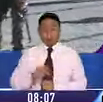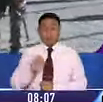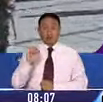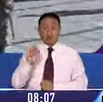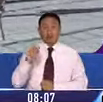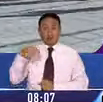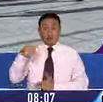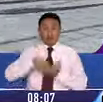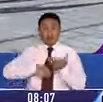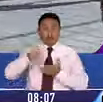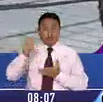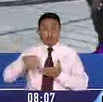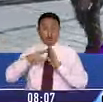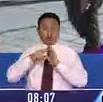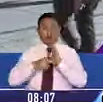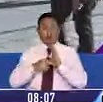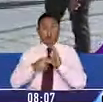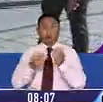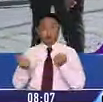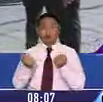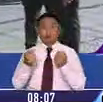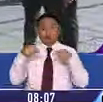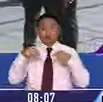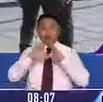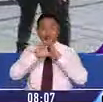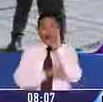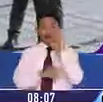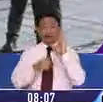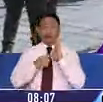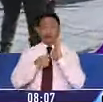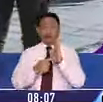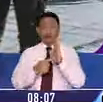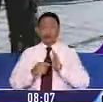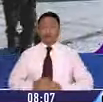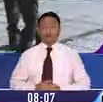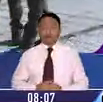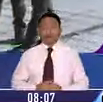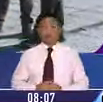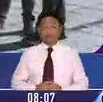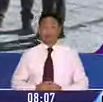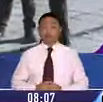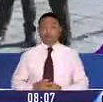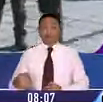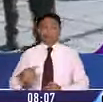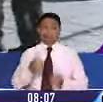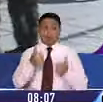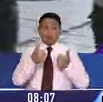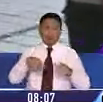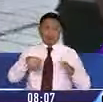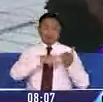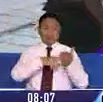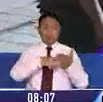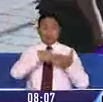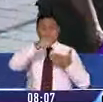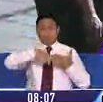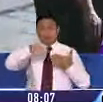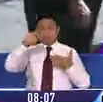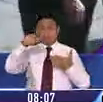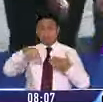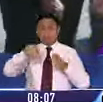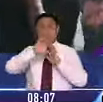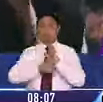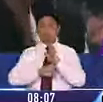de las normas o parámetros que establece la Constitución. Y de ser así, de dar el visto bueno por parte de la